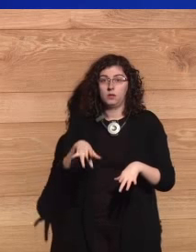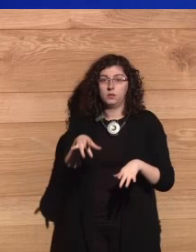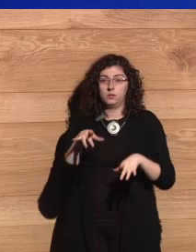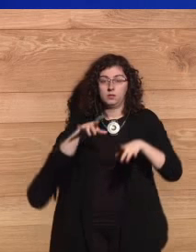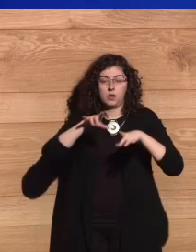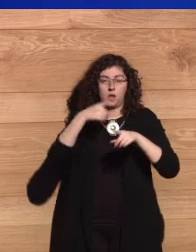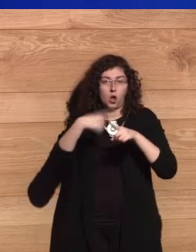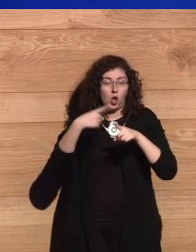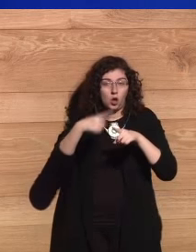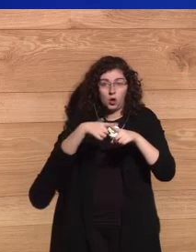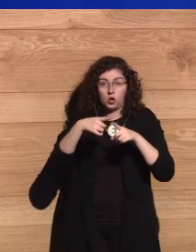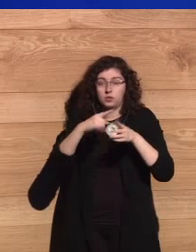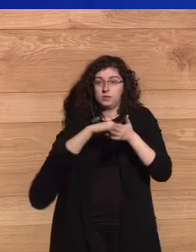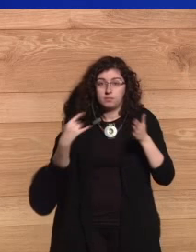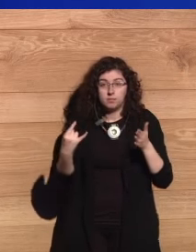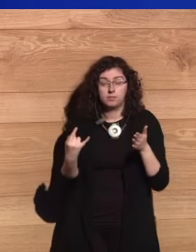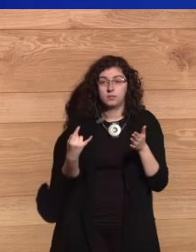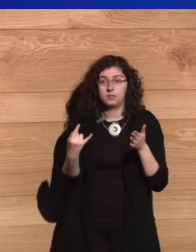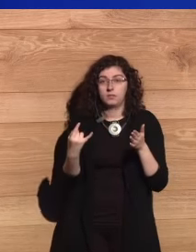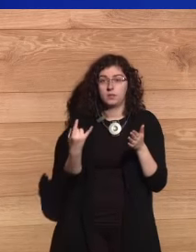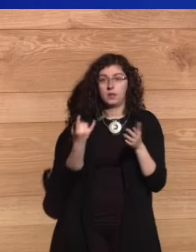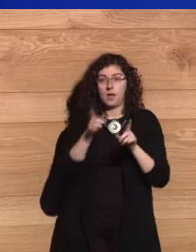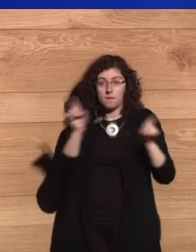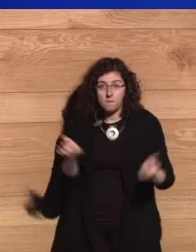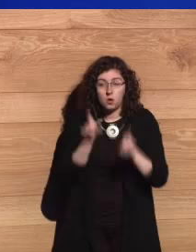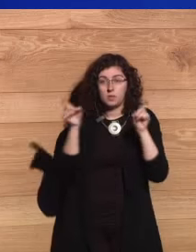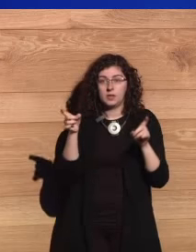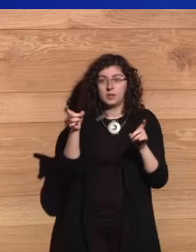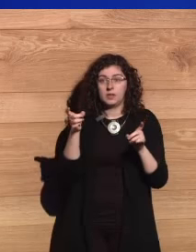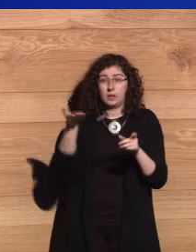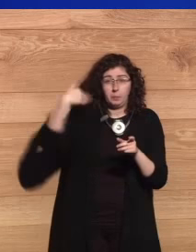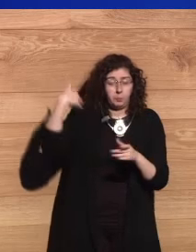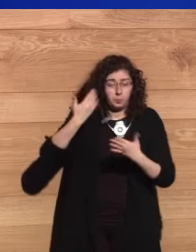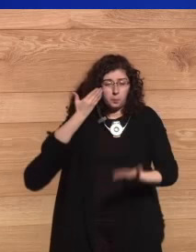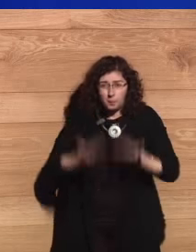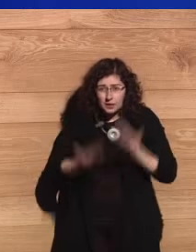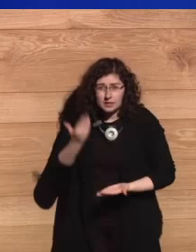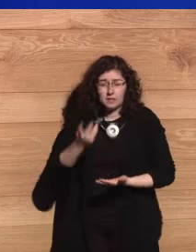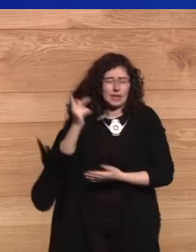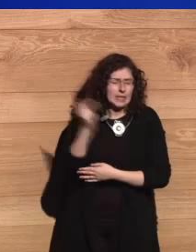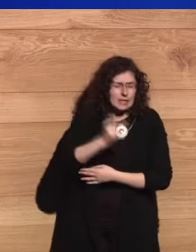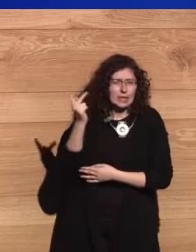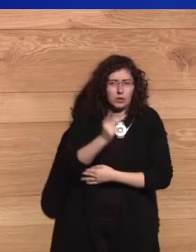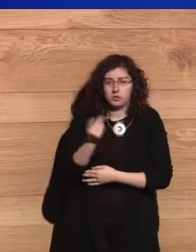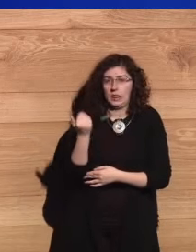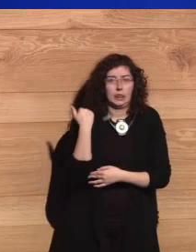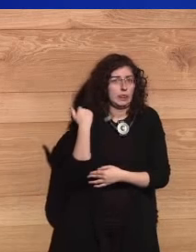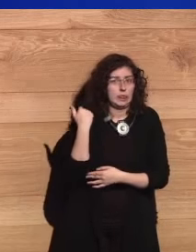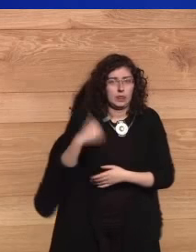aparatos electrónicos e informáticos que pesaban decenas y decenas de kilos hace muy poco